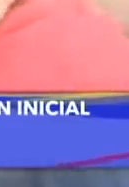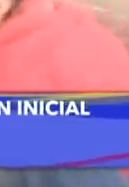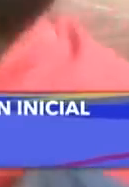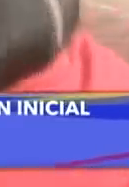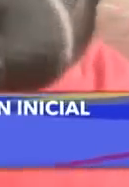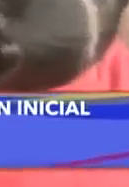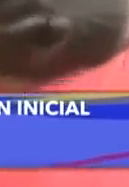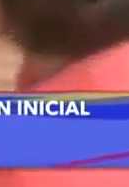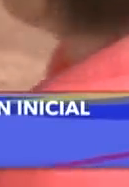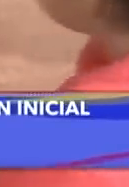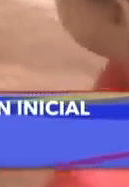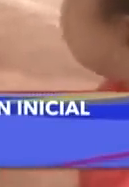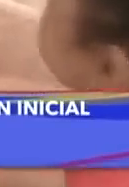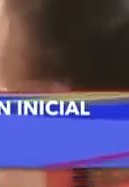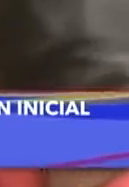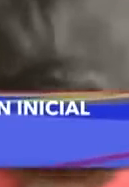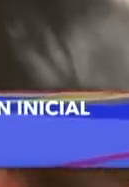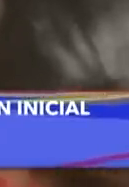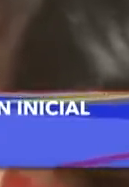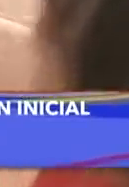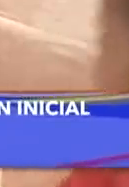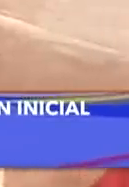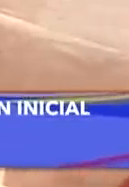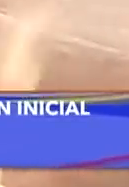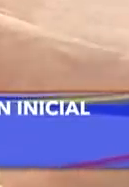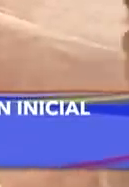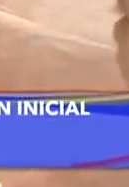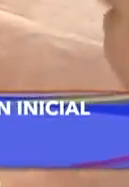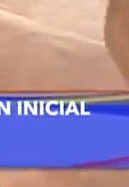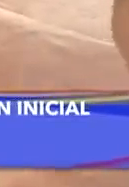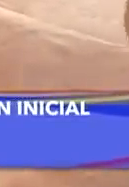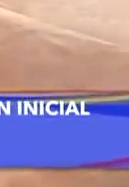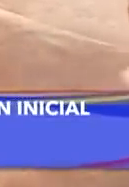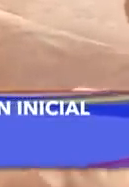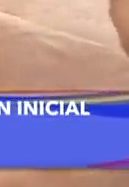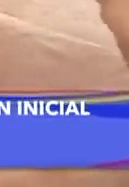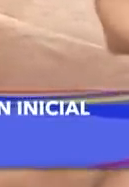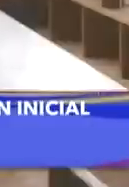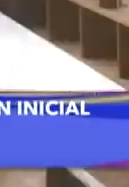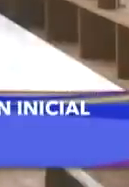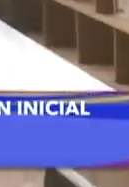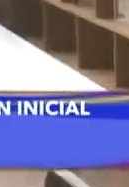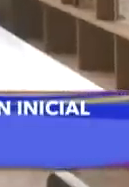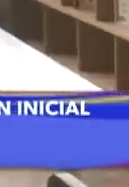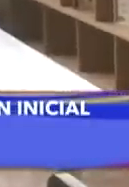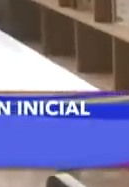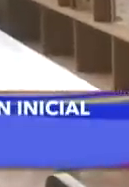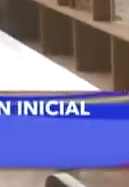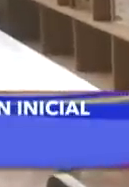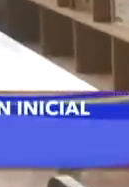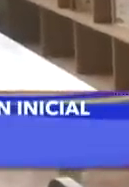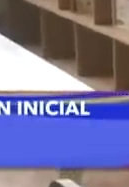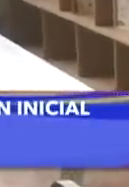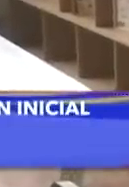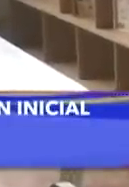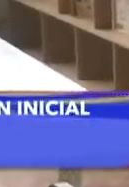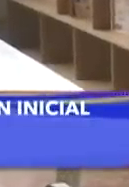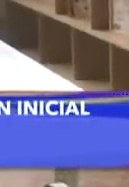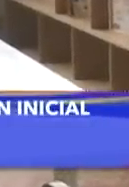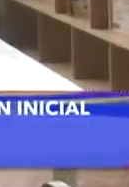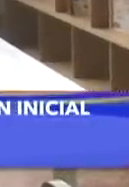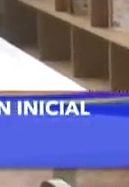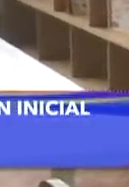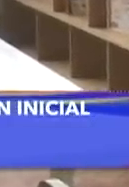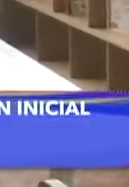televisores toda la cerca perimetral se hizo toda la escuela nueva techo de machihembrado todo de verdad muy muy bonito con